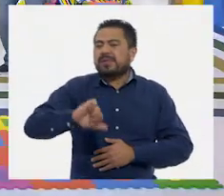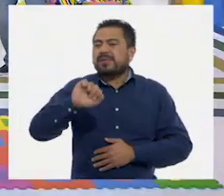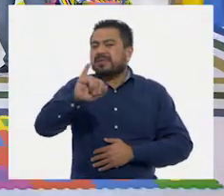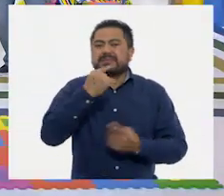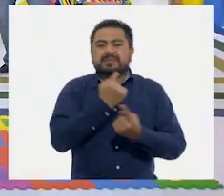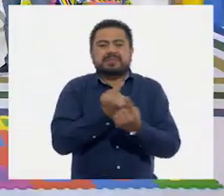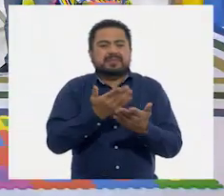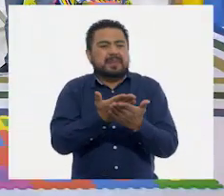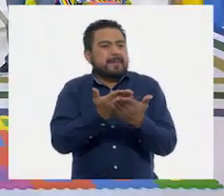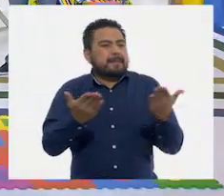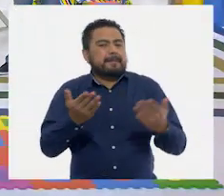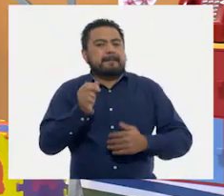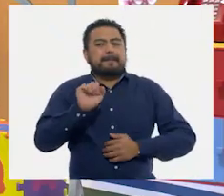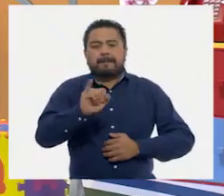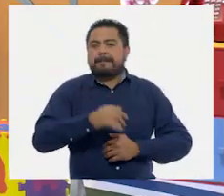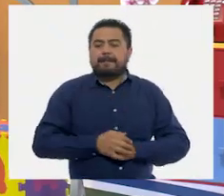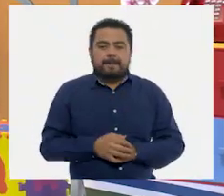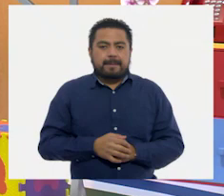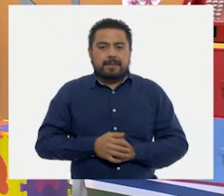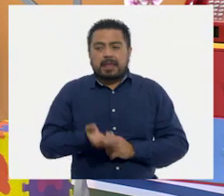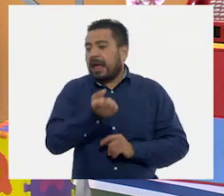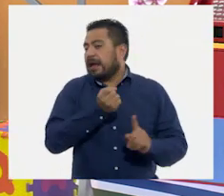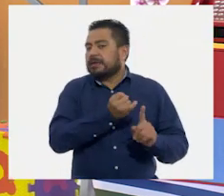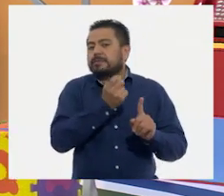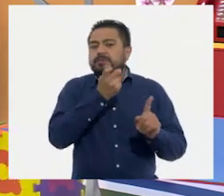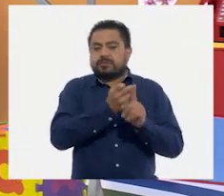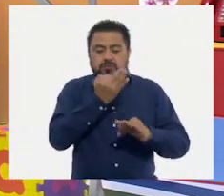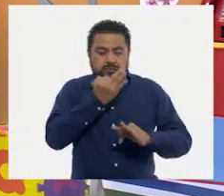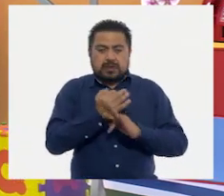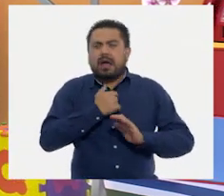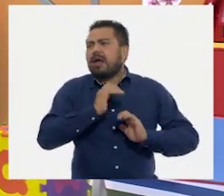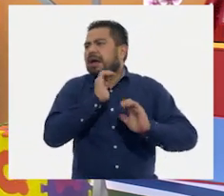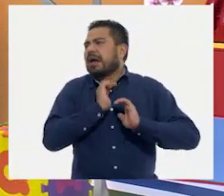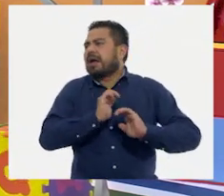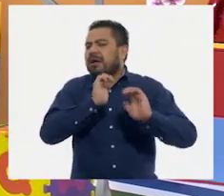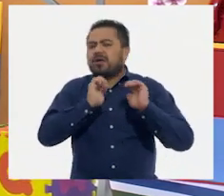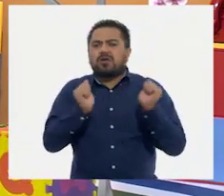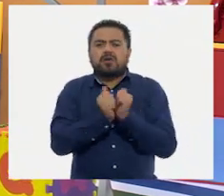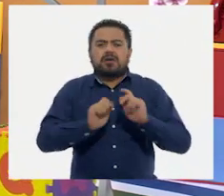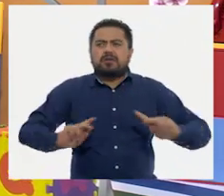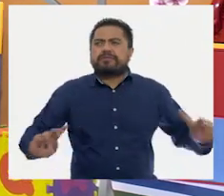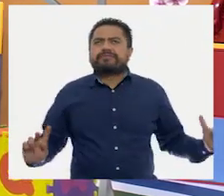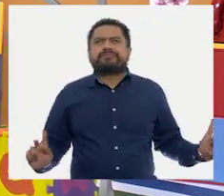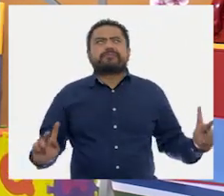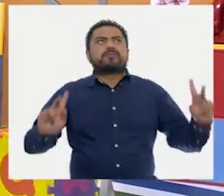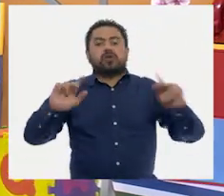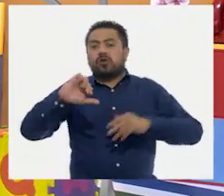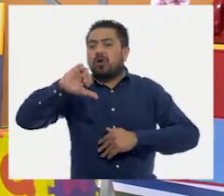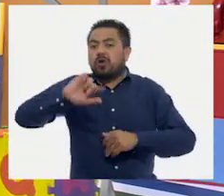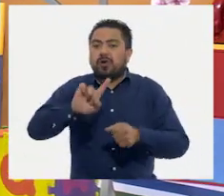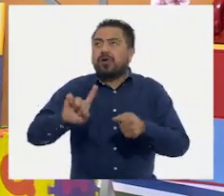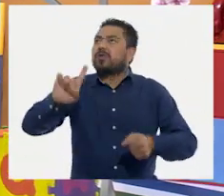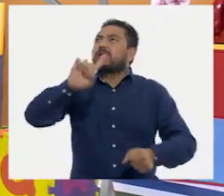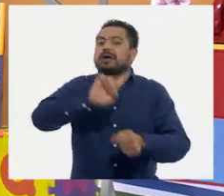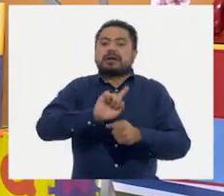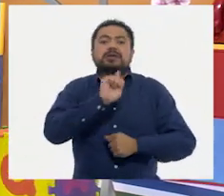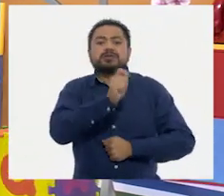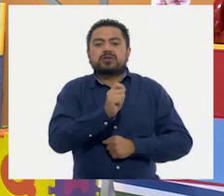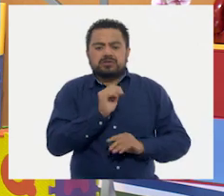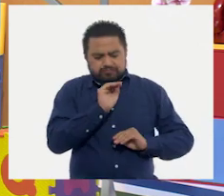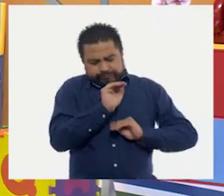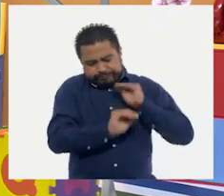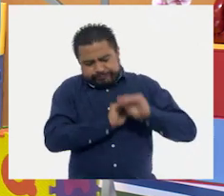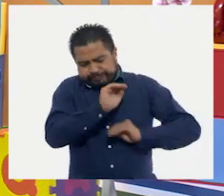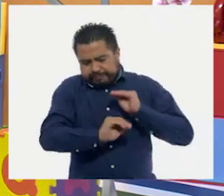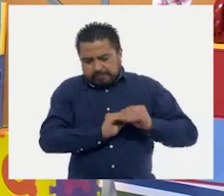los niños. Pues así es. Hoy vengo cantando como pajarito porque el día de hoy vamos a